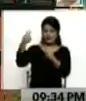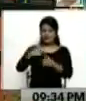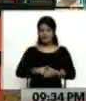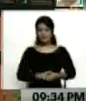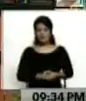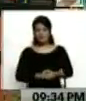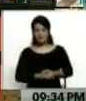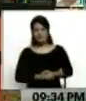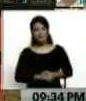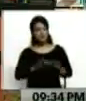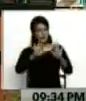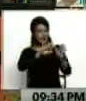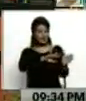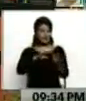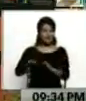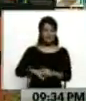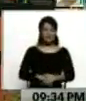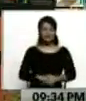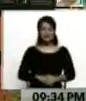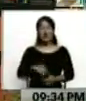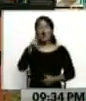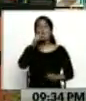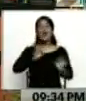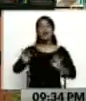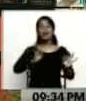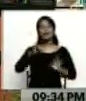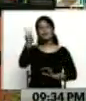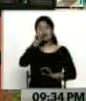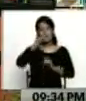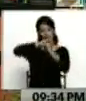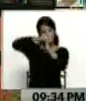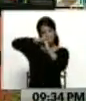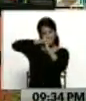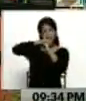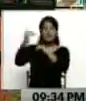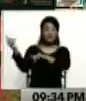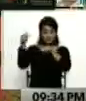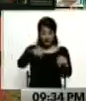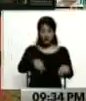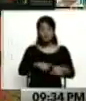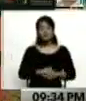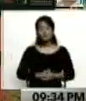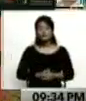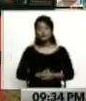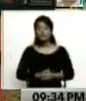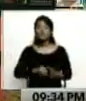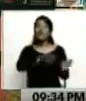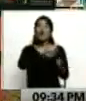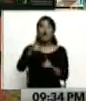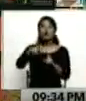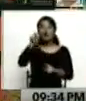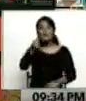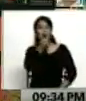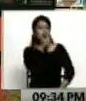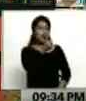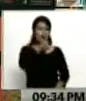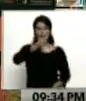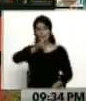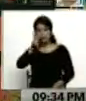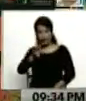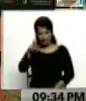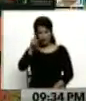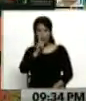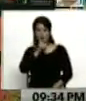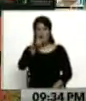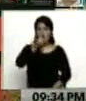vale Adolfo Cuba actor venezolano presente Roberto Antonio cantante venezolano Roberto